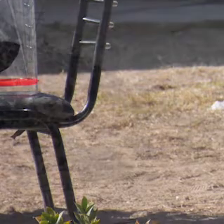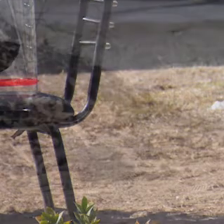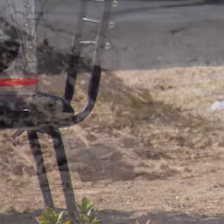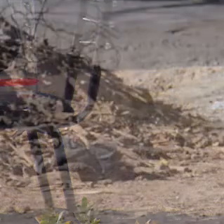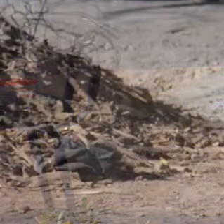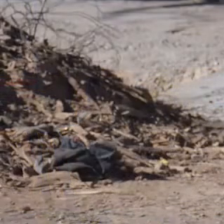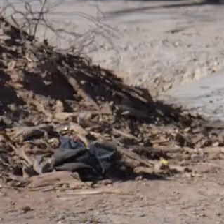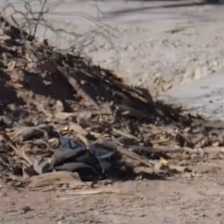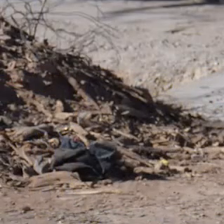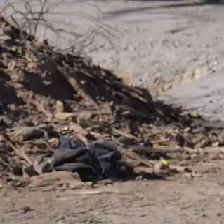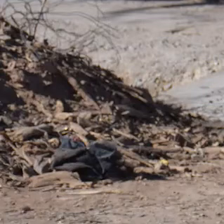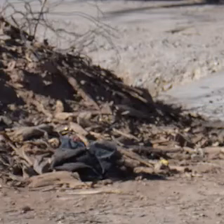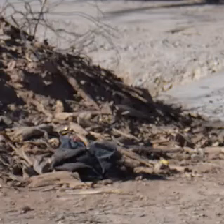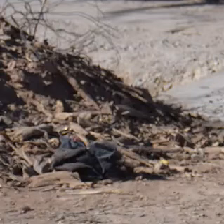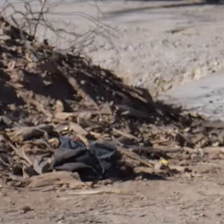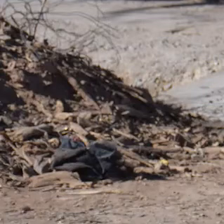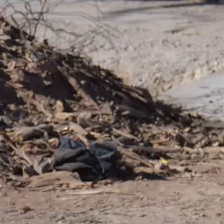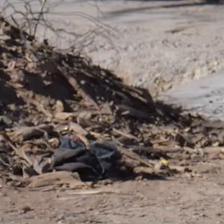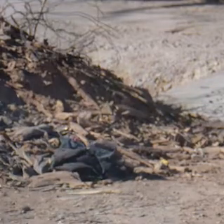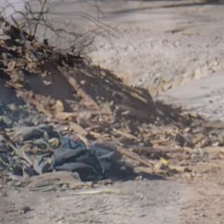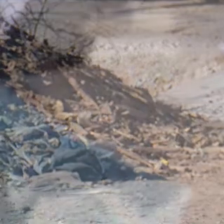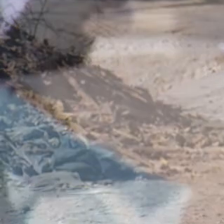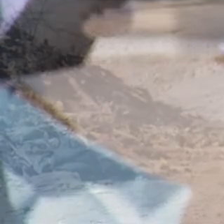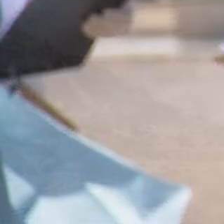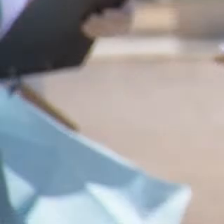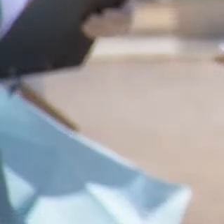área COVID del hospital Rawson, al área crítica,